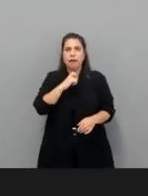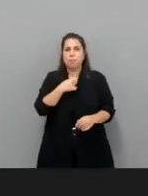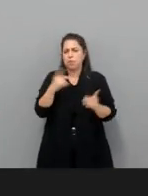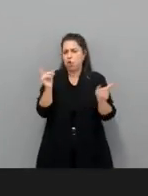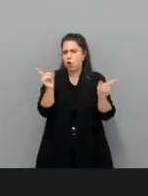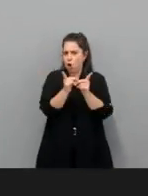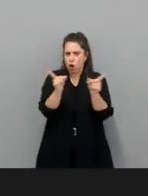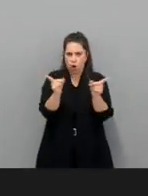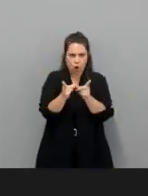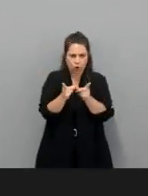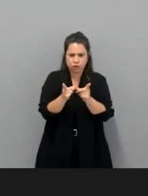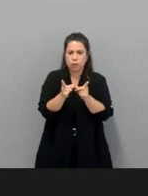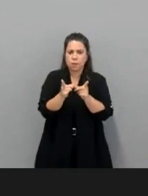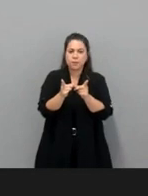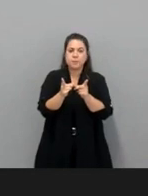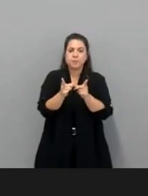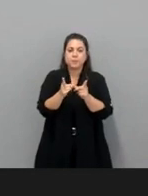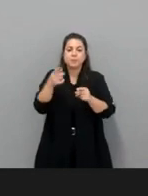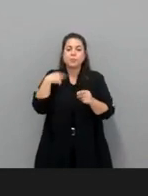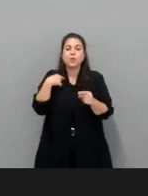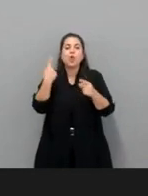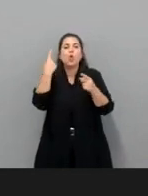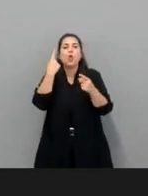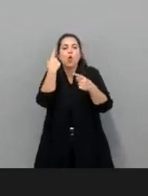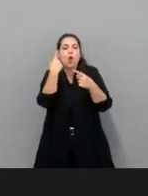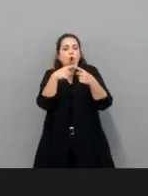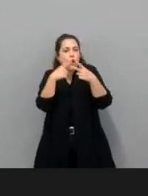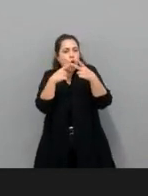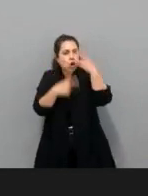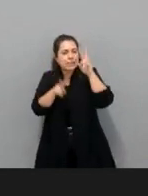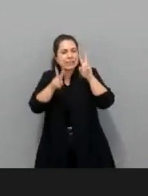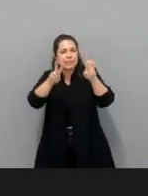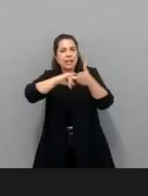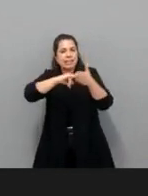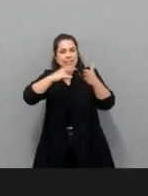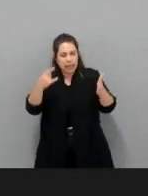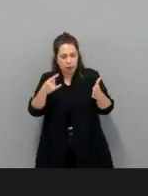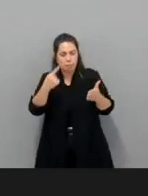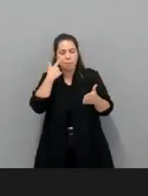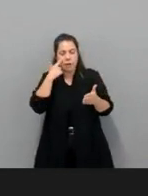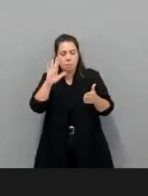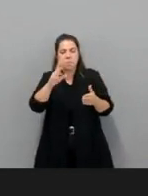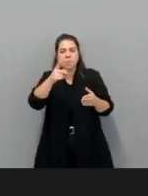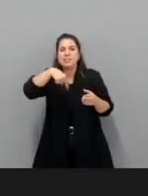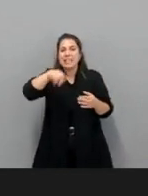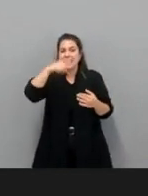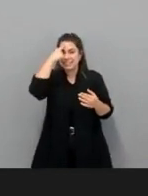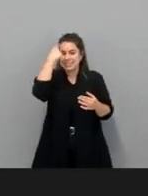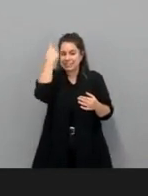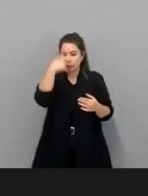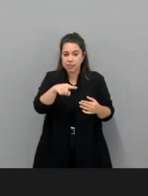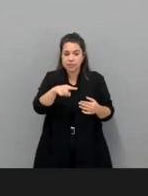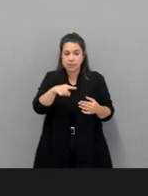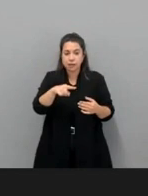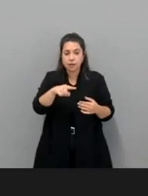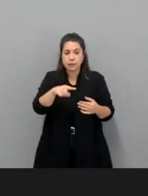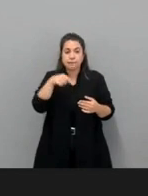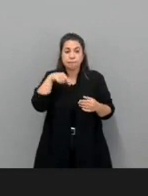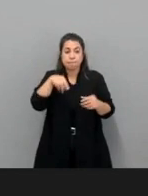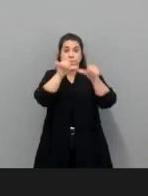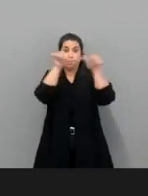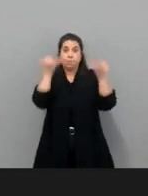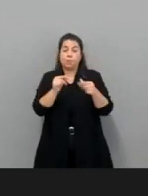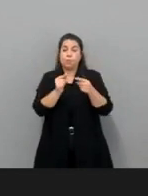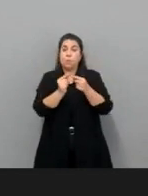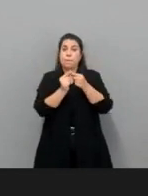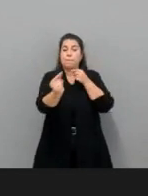brevemente también algunas cuestiones de naturaleza técnica. Sabéis que aunque sea un formato